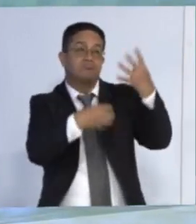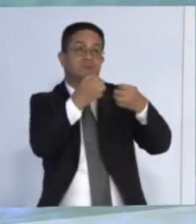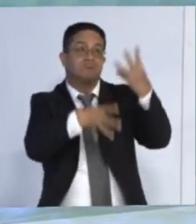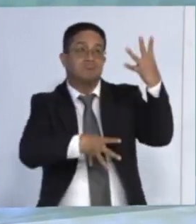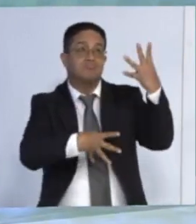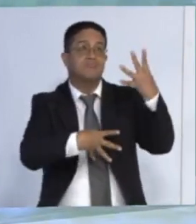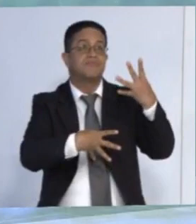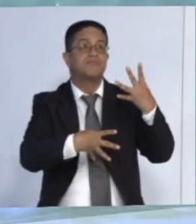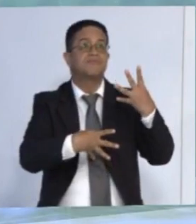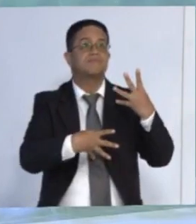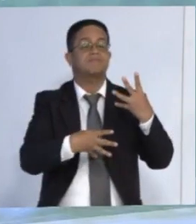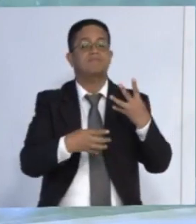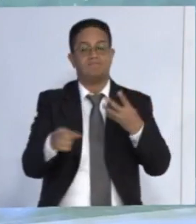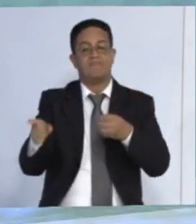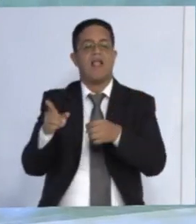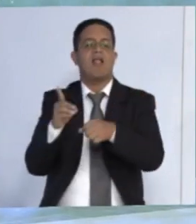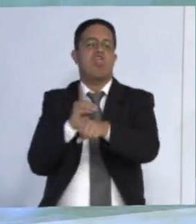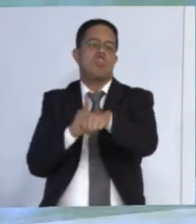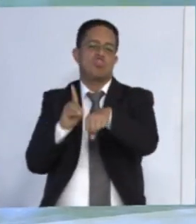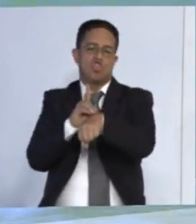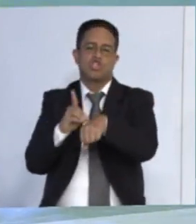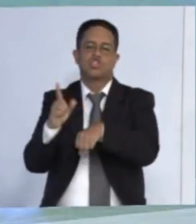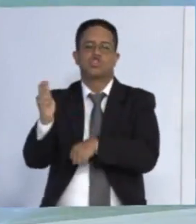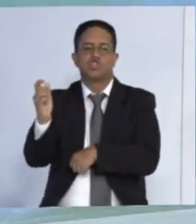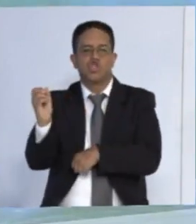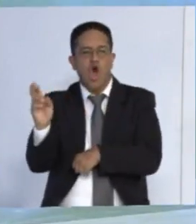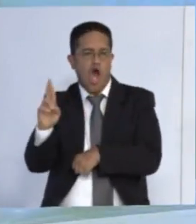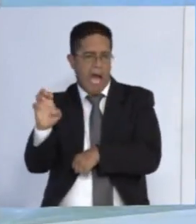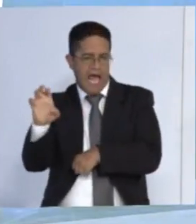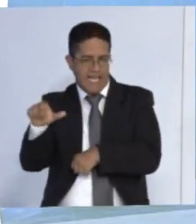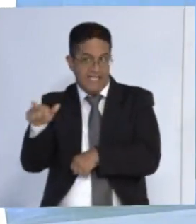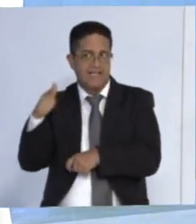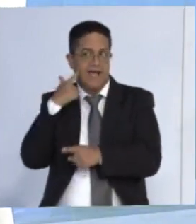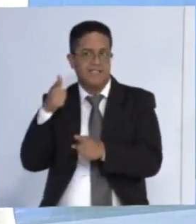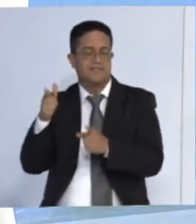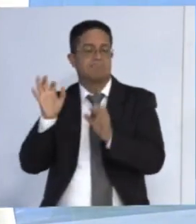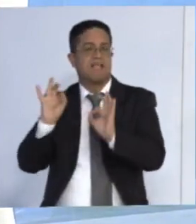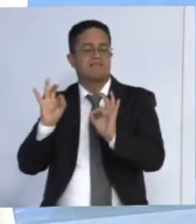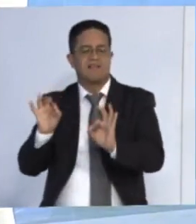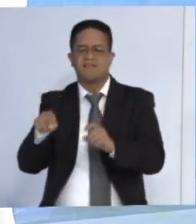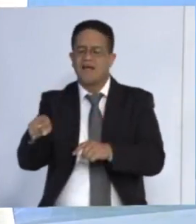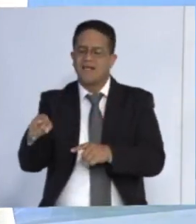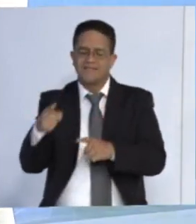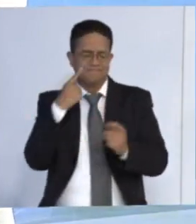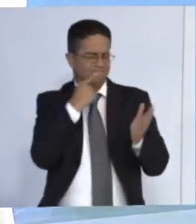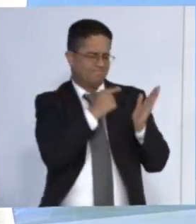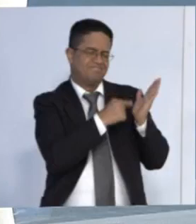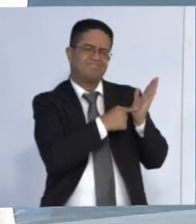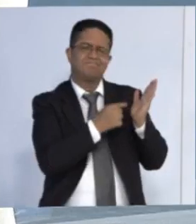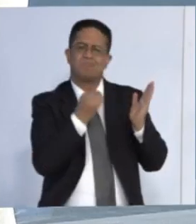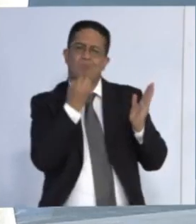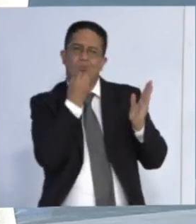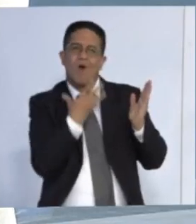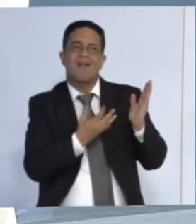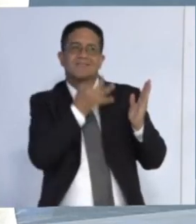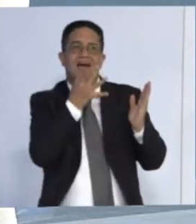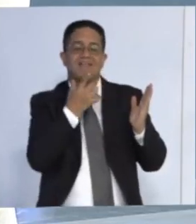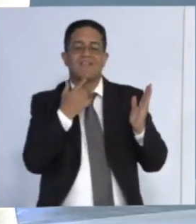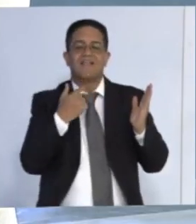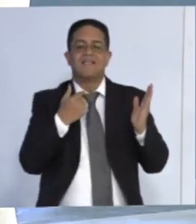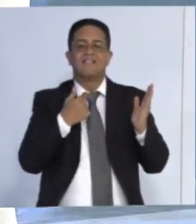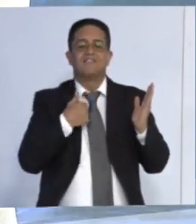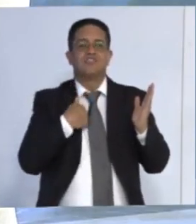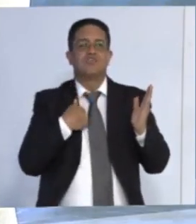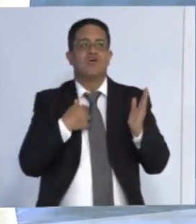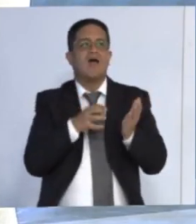Eric Torres nos sigue acompañando, inmunólogo, pediatra y también alergólogo. Por acá Anabel Barrios nos escribe: buenas tardes, soy alérgica a los